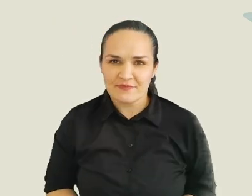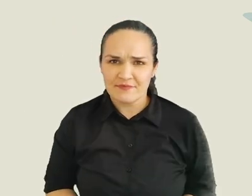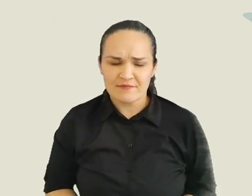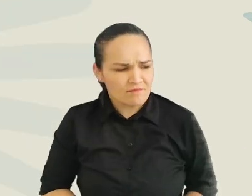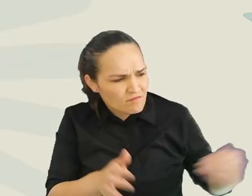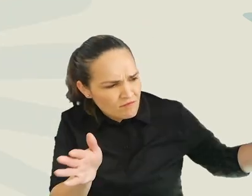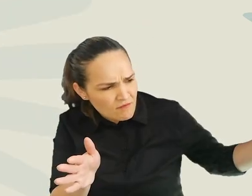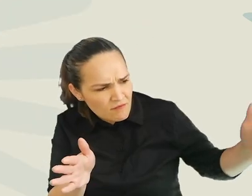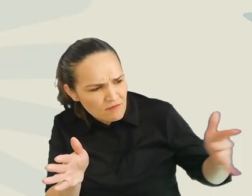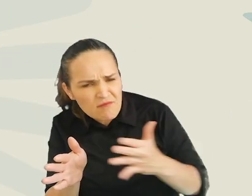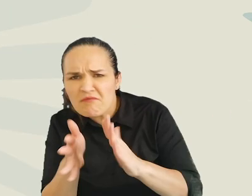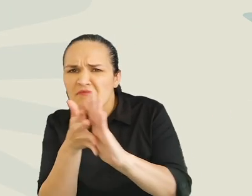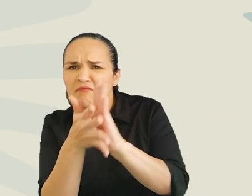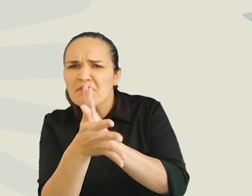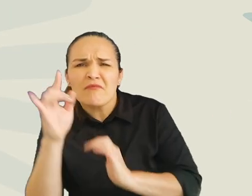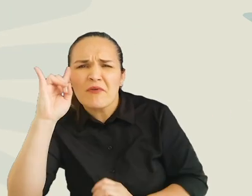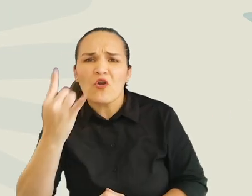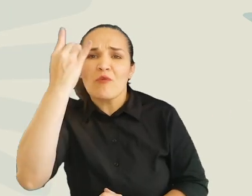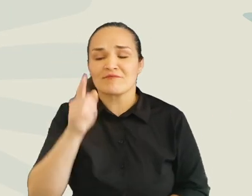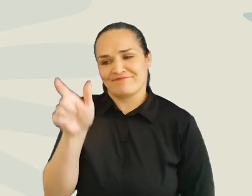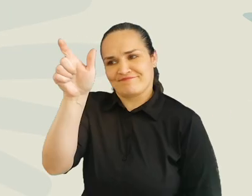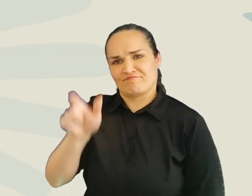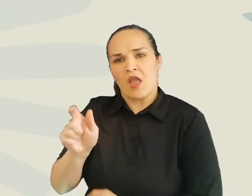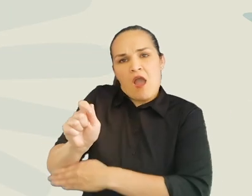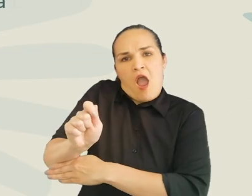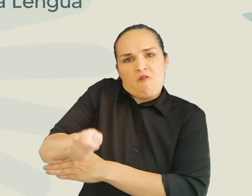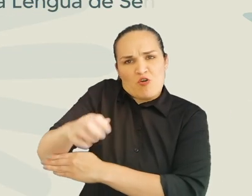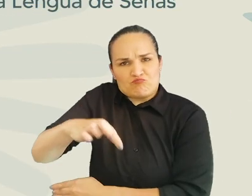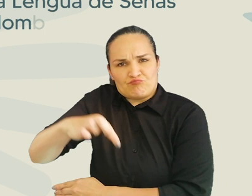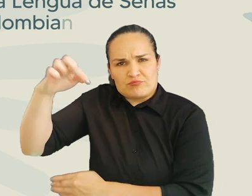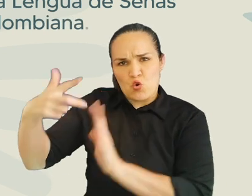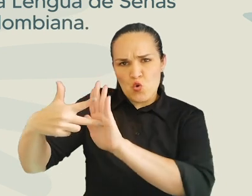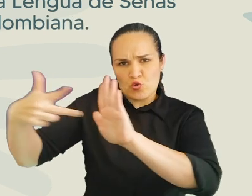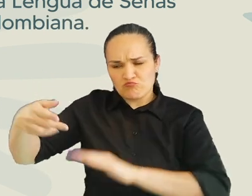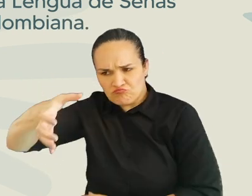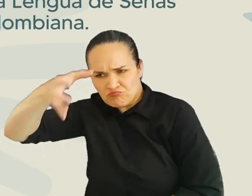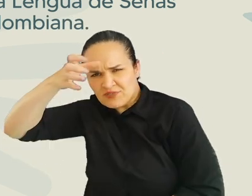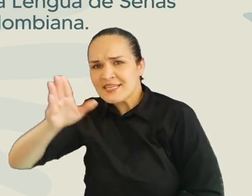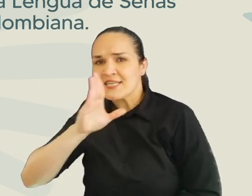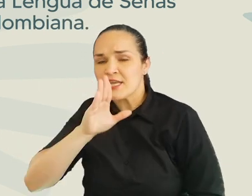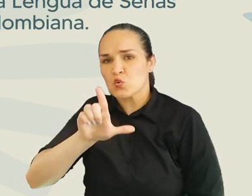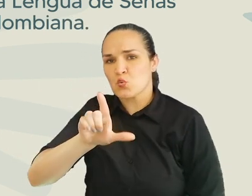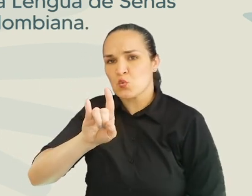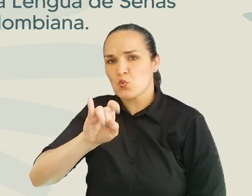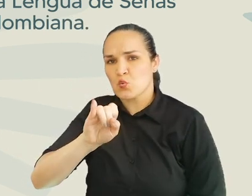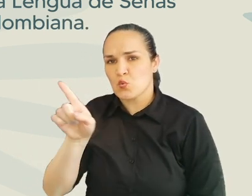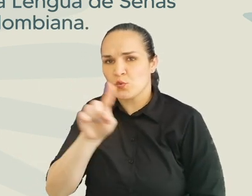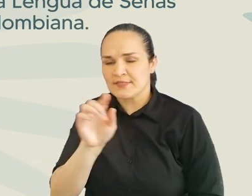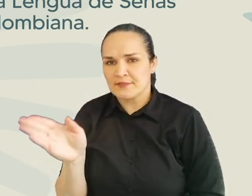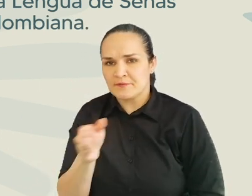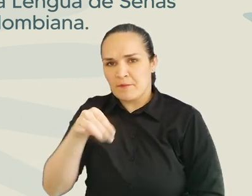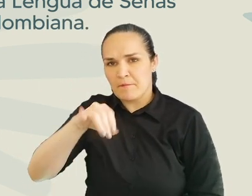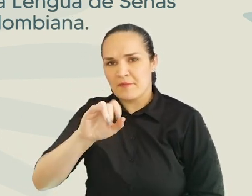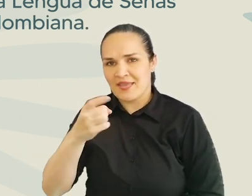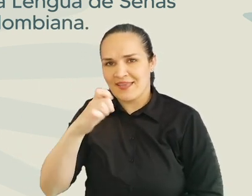Luis Miguel Hoyos, abogado constitucionalista, nos aporta este resumen sobre cómo ha sido el